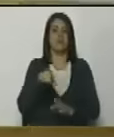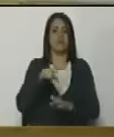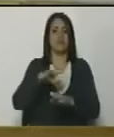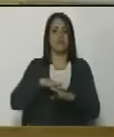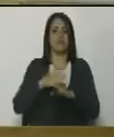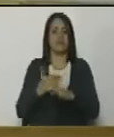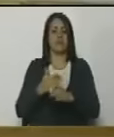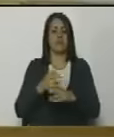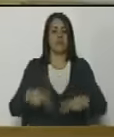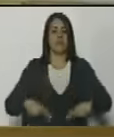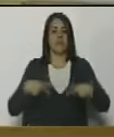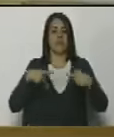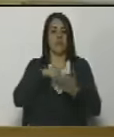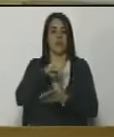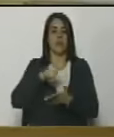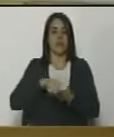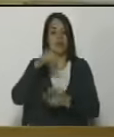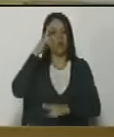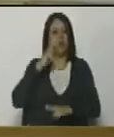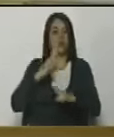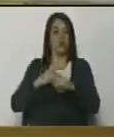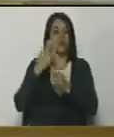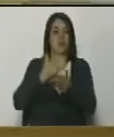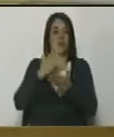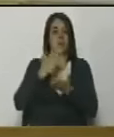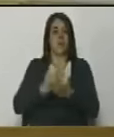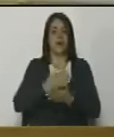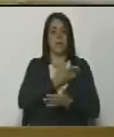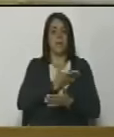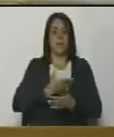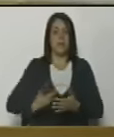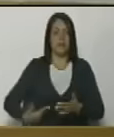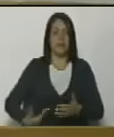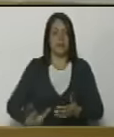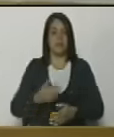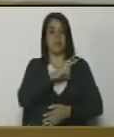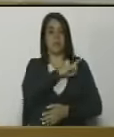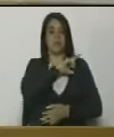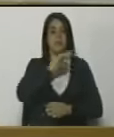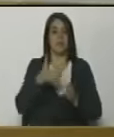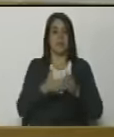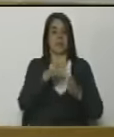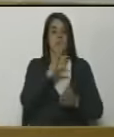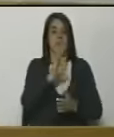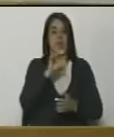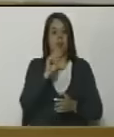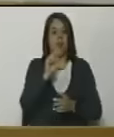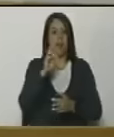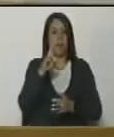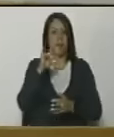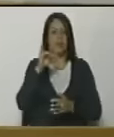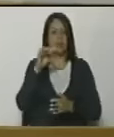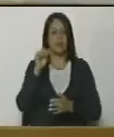vida plena. Homenaje siempre al presidente de la Junta Patriótica, Fabricio Ojeda.